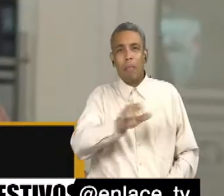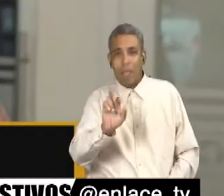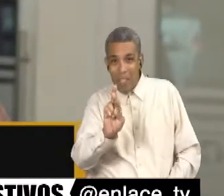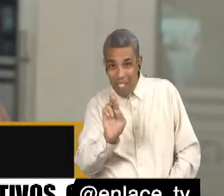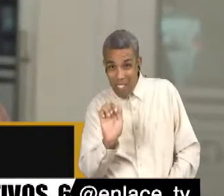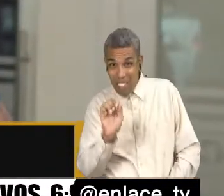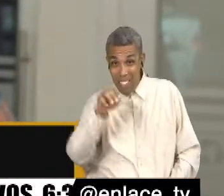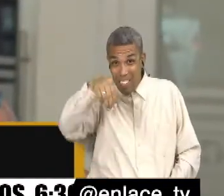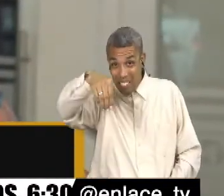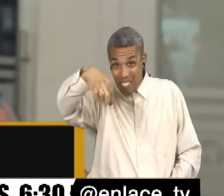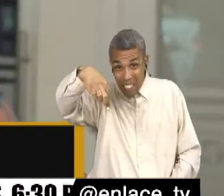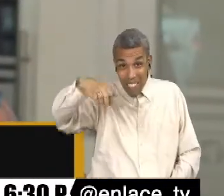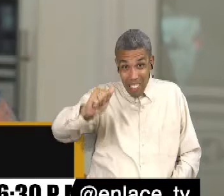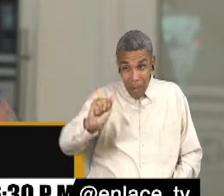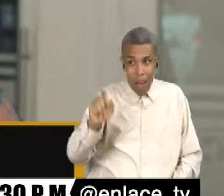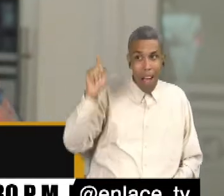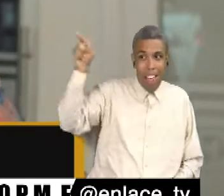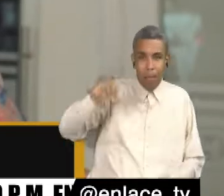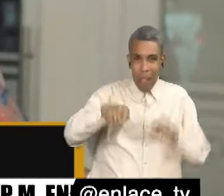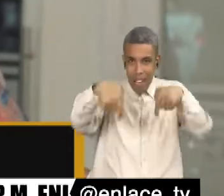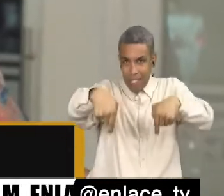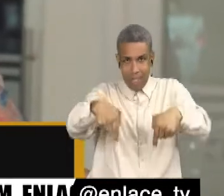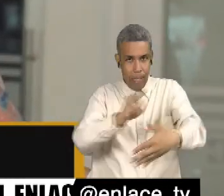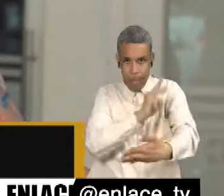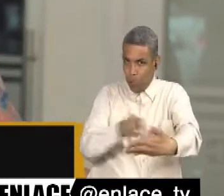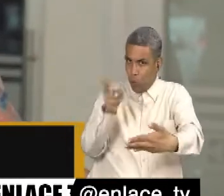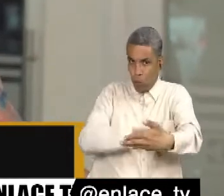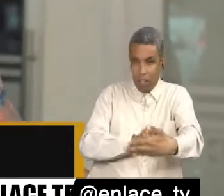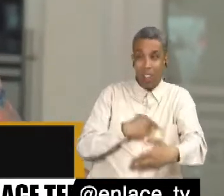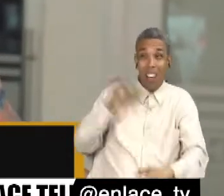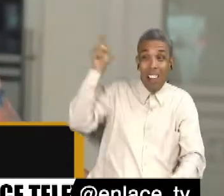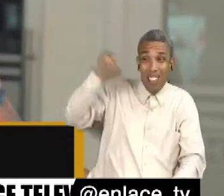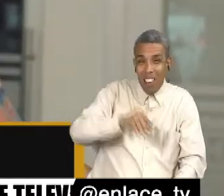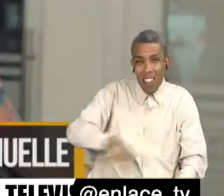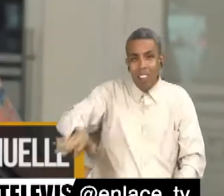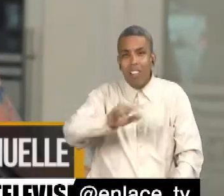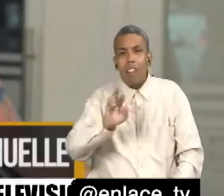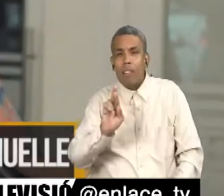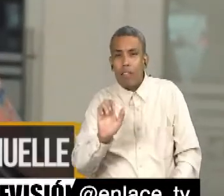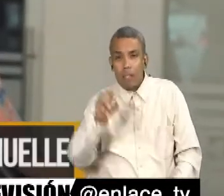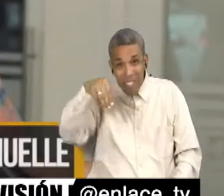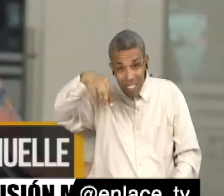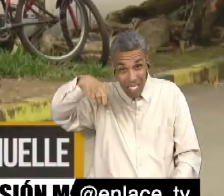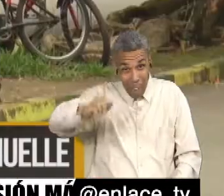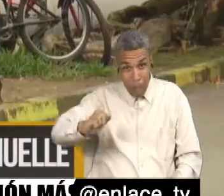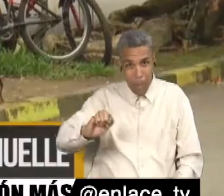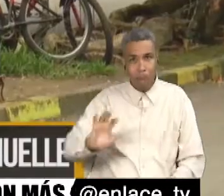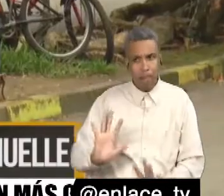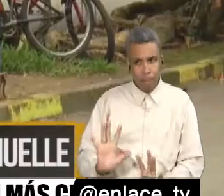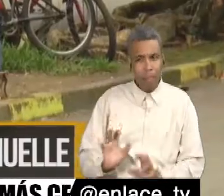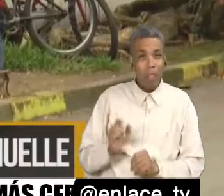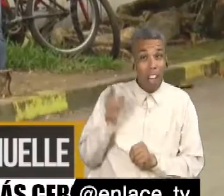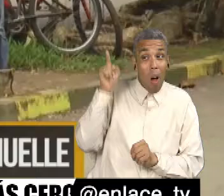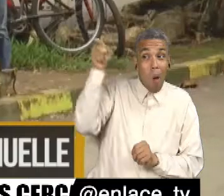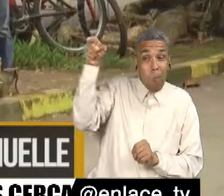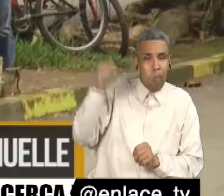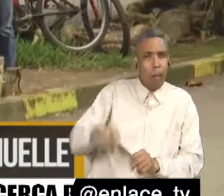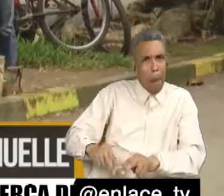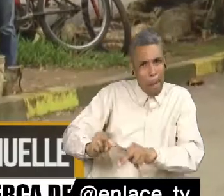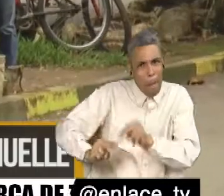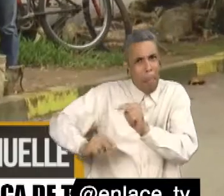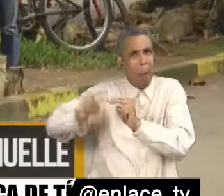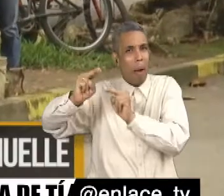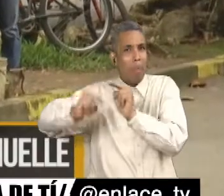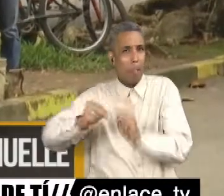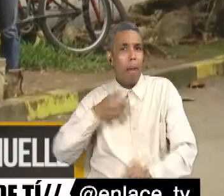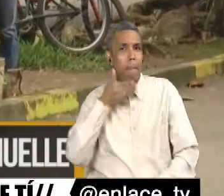para la construcción de los diferentes puntos de venta oficial que ellos deben tener, que es la fase 2 que siempre han pedido en la rampa. Pero pues